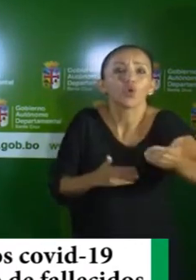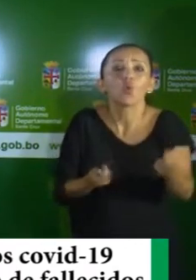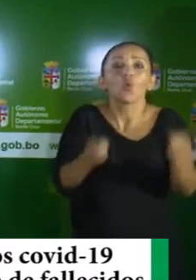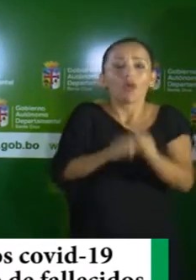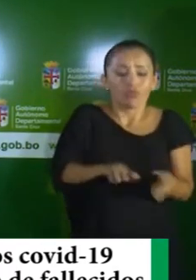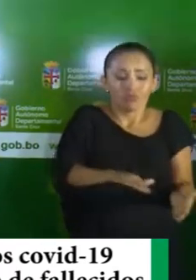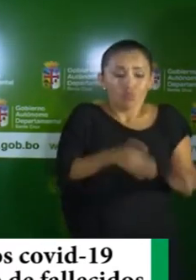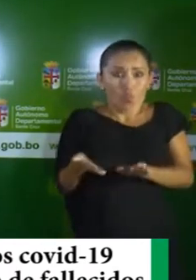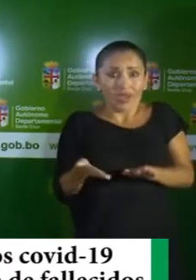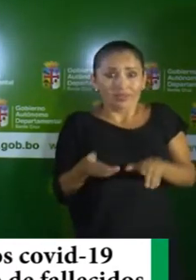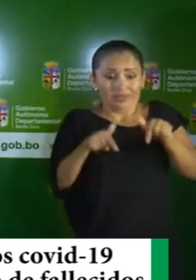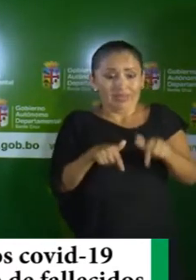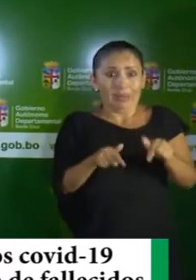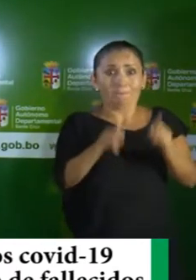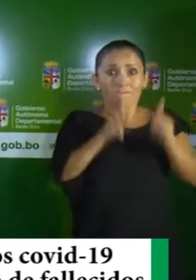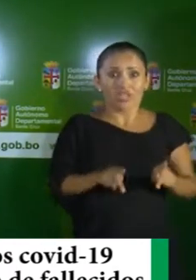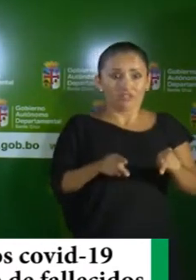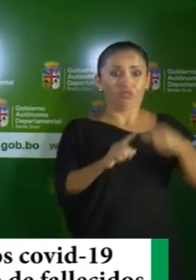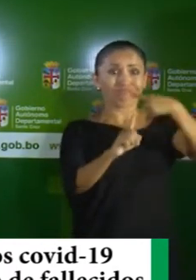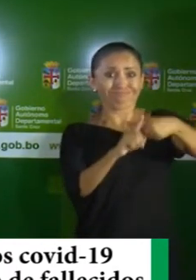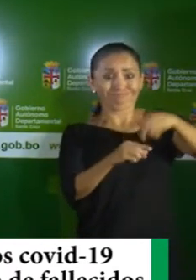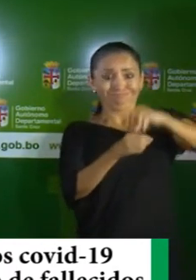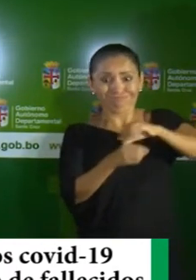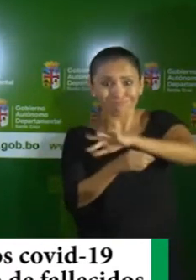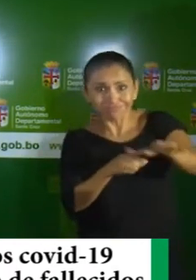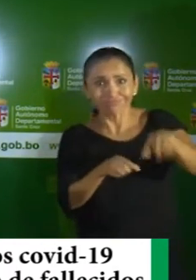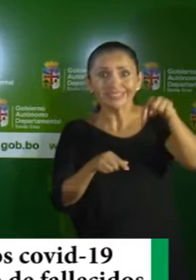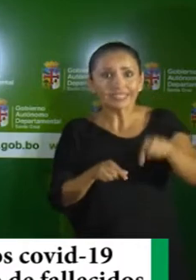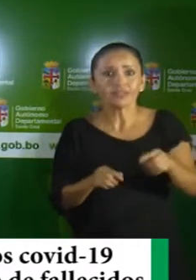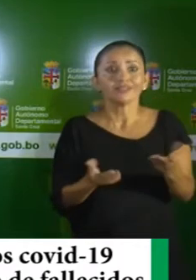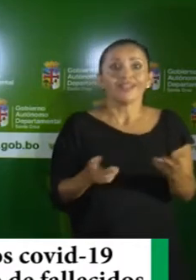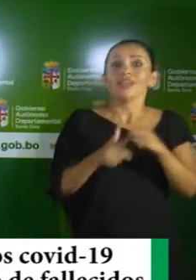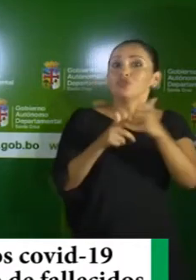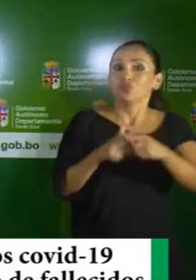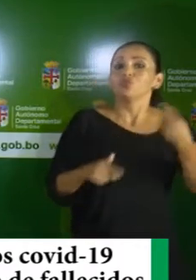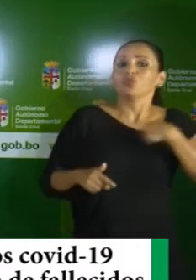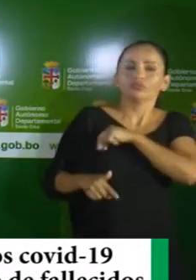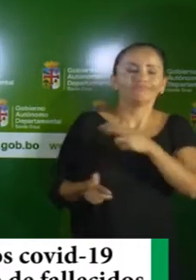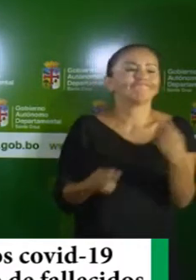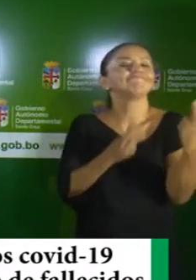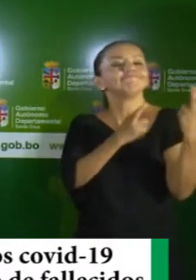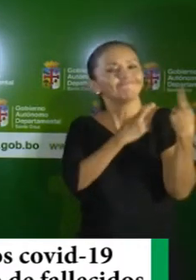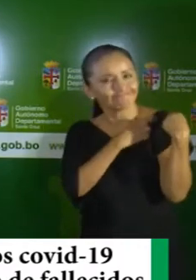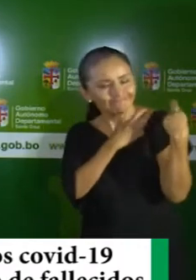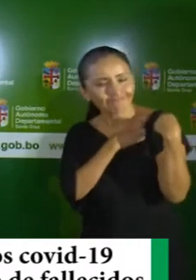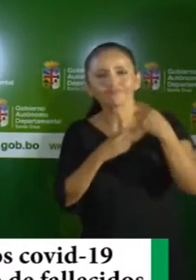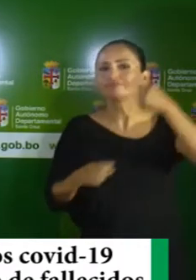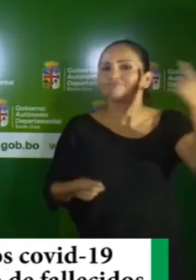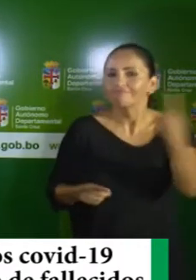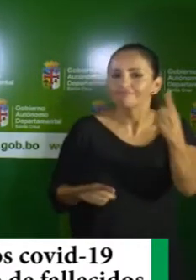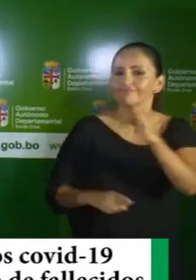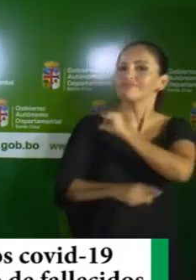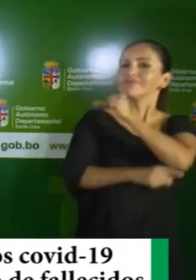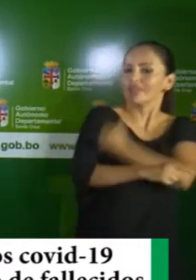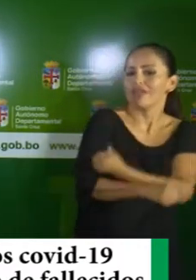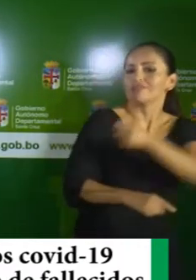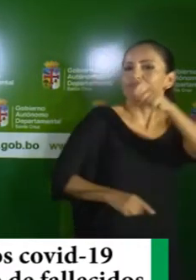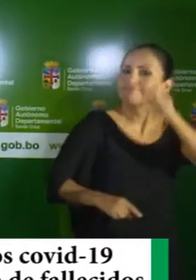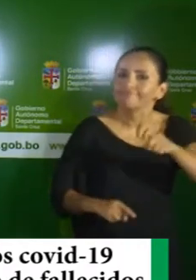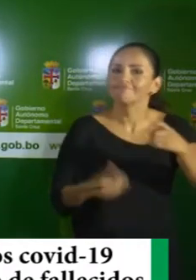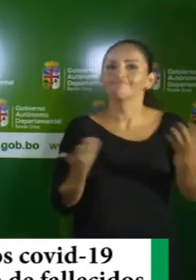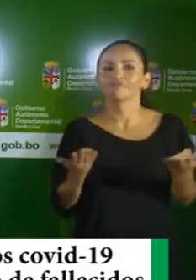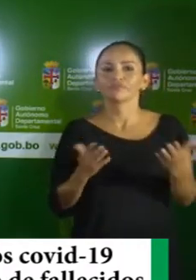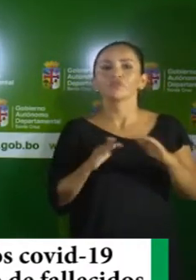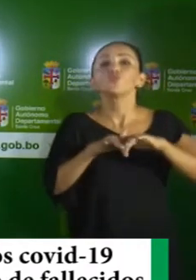cadáveres de casos de COVID-19. Insisto, en el marco de la responsabilidad, siempre la autoridad debe indicar